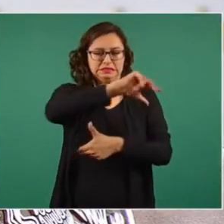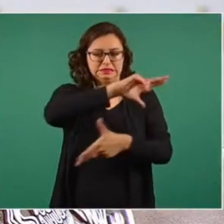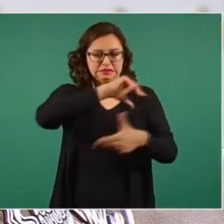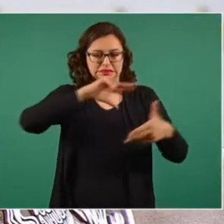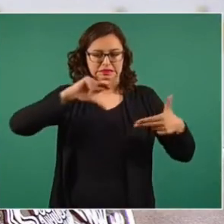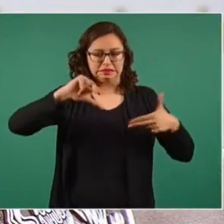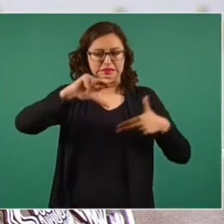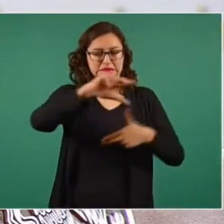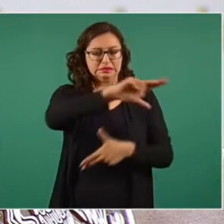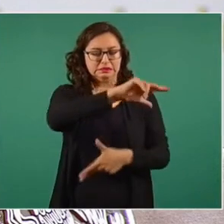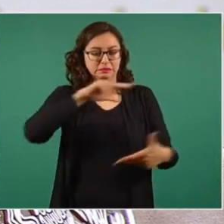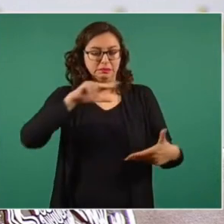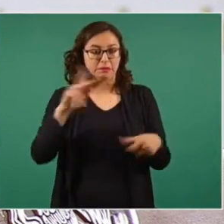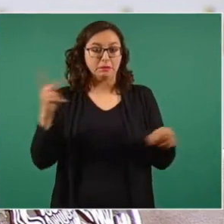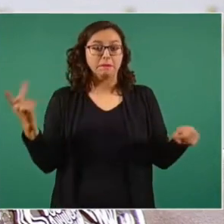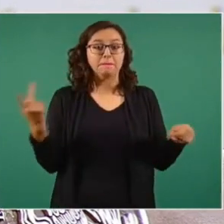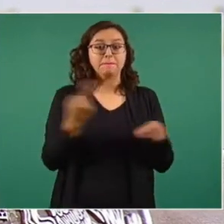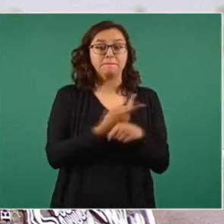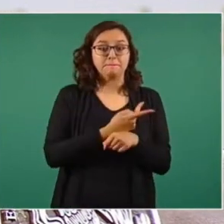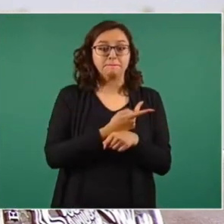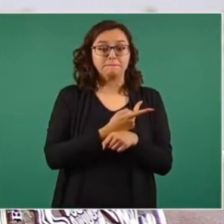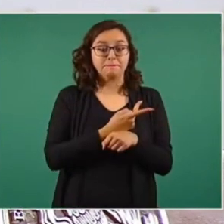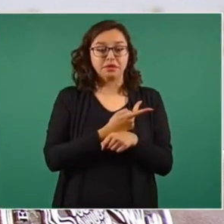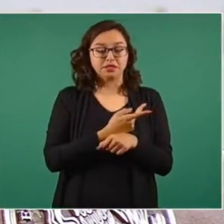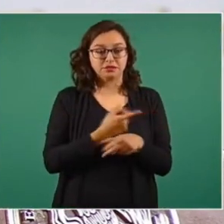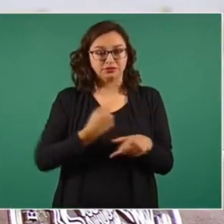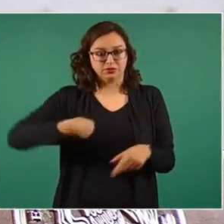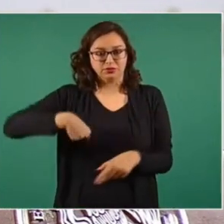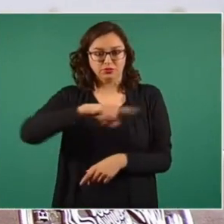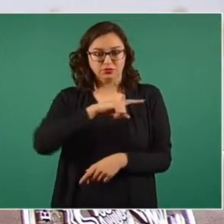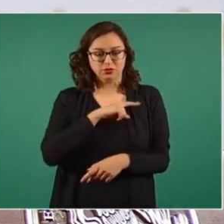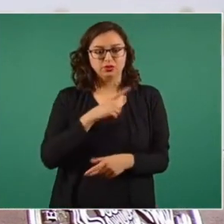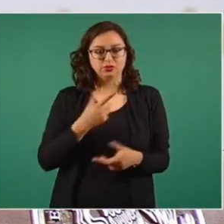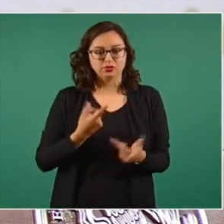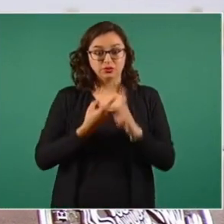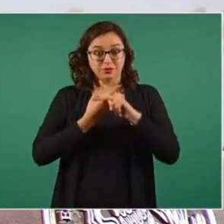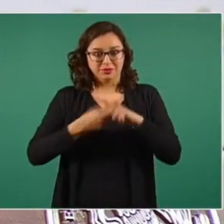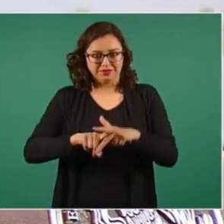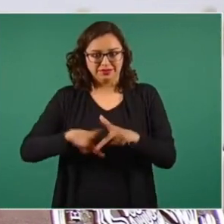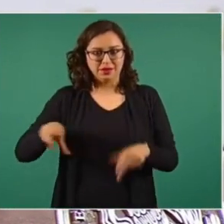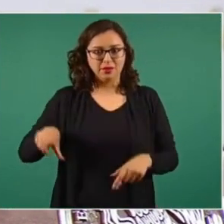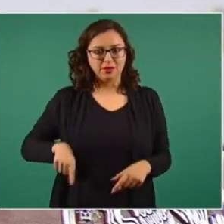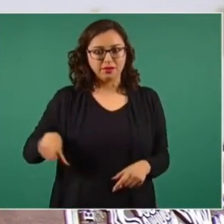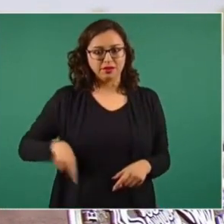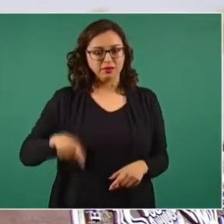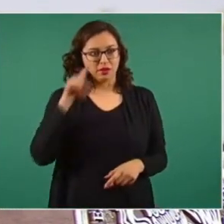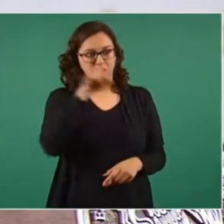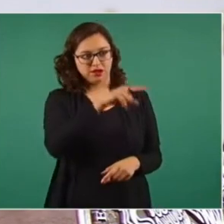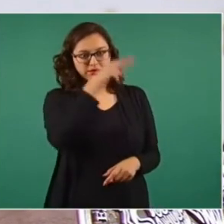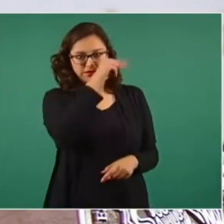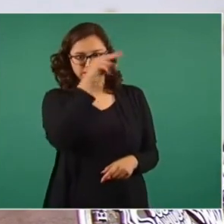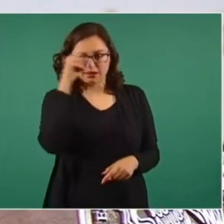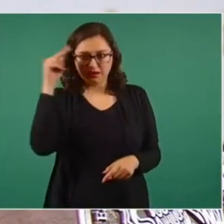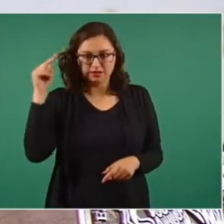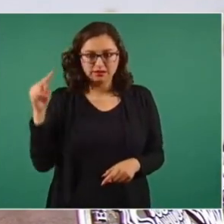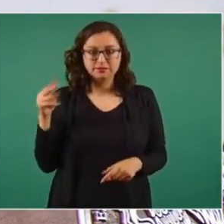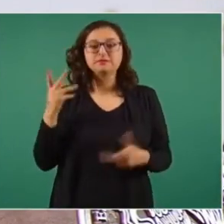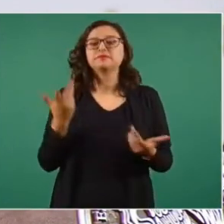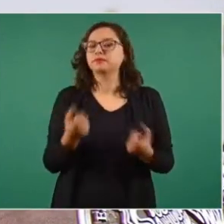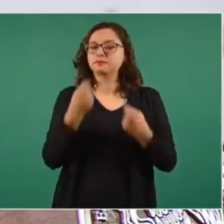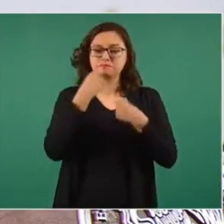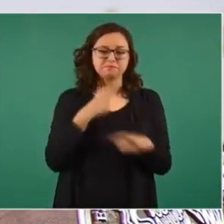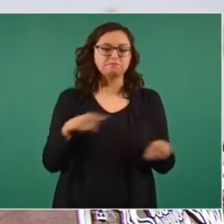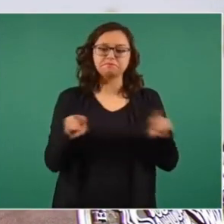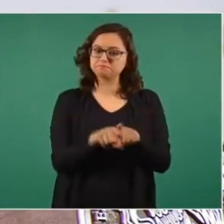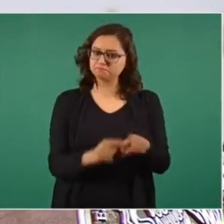estábamos llegando, en Nayarit, lo mismo, nos metimos a